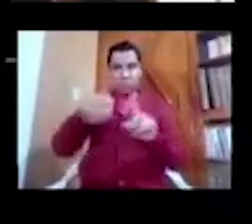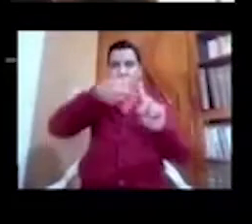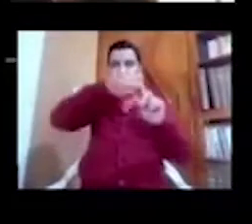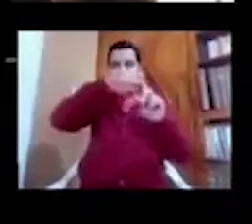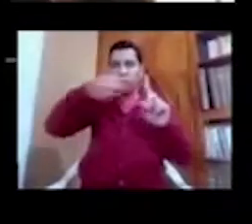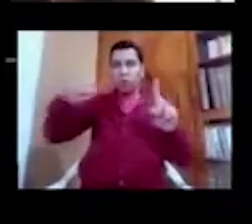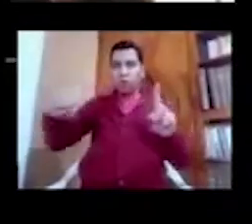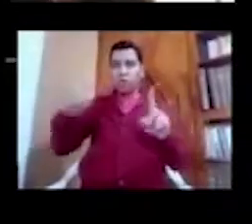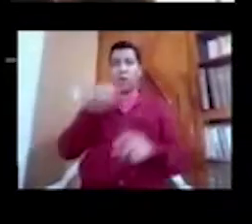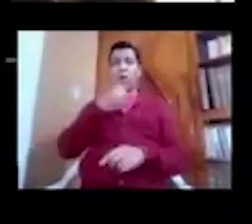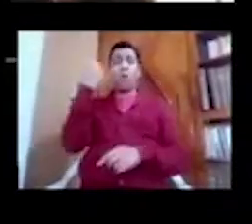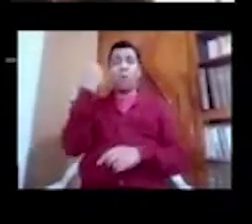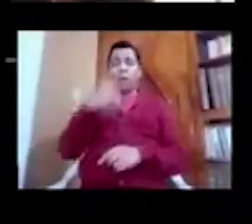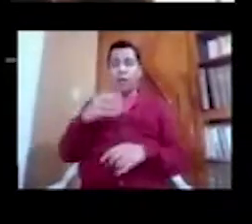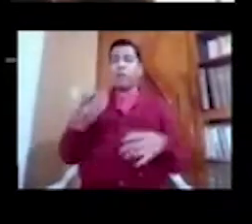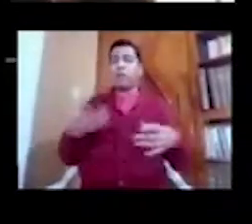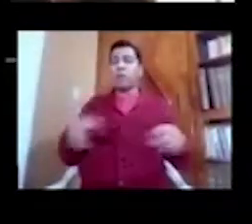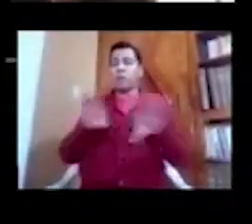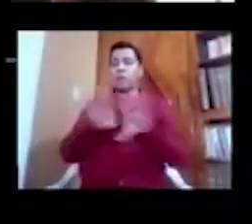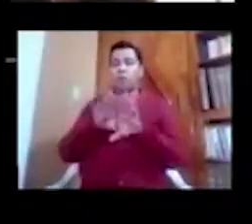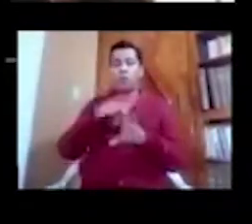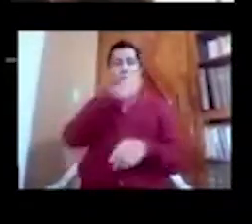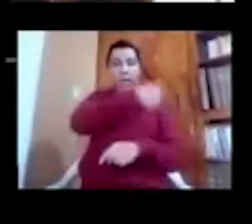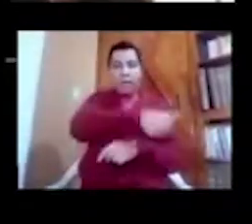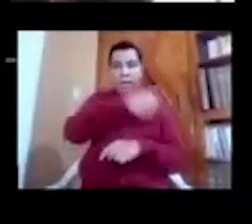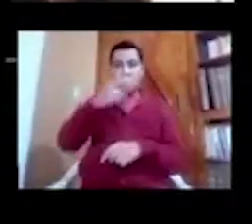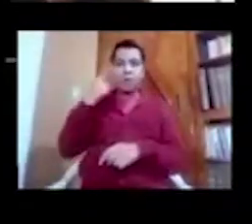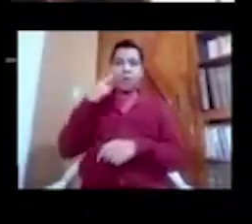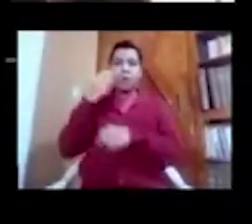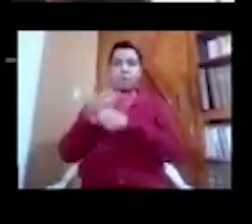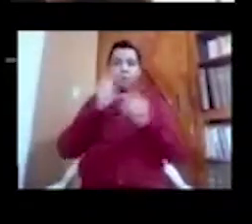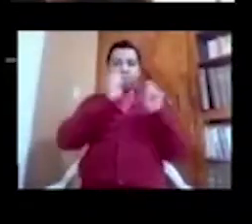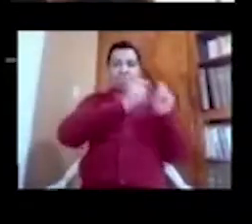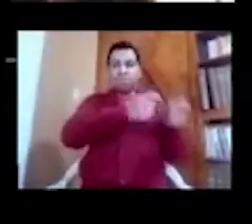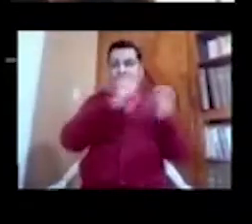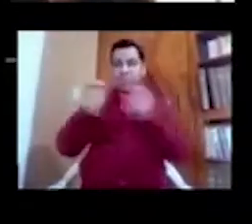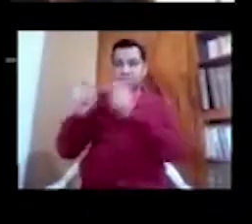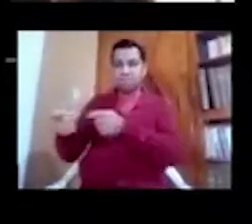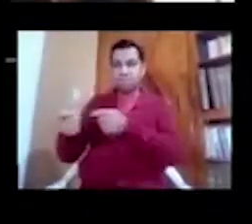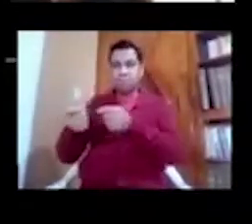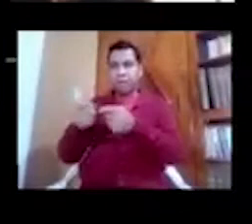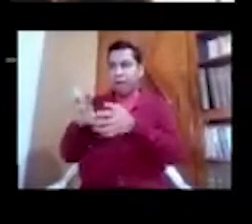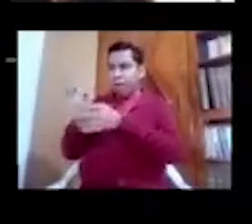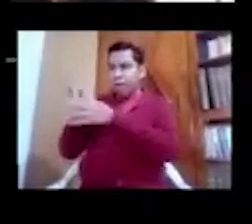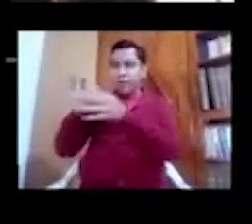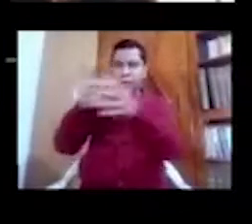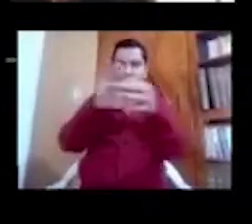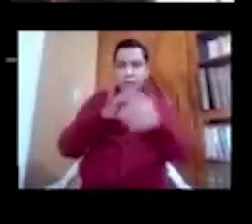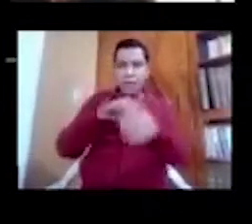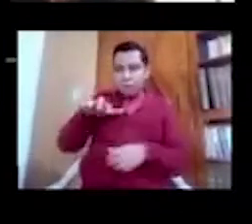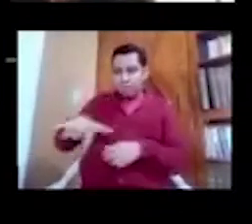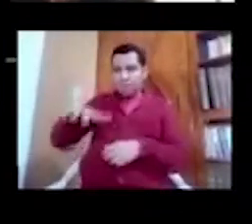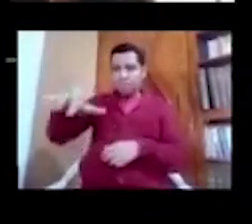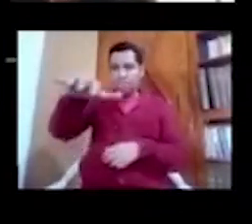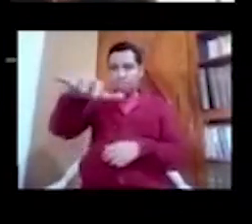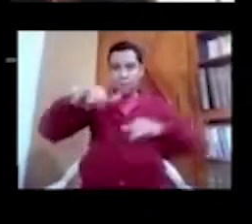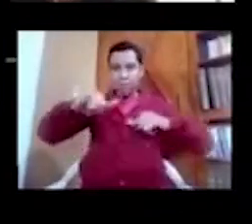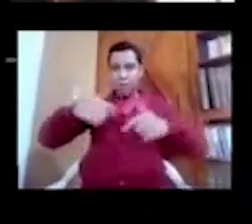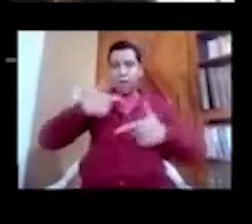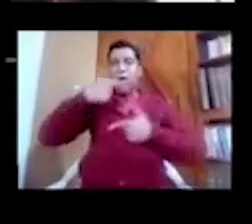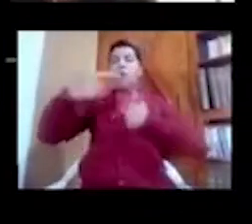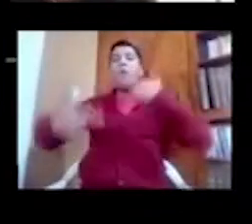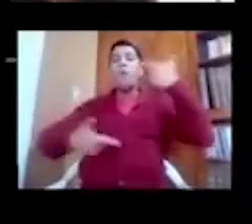obligaciones muy claras para cada uno, donde se buscan las alianzas geopolíticamente hablando. Se supone, por